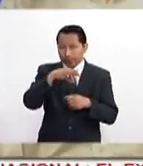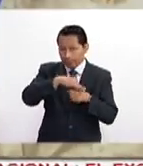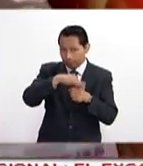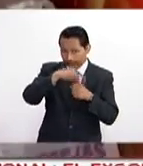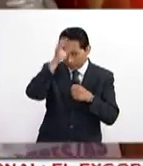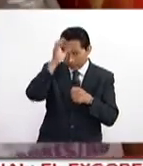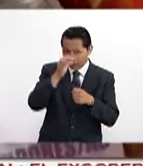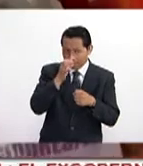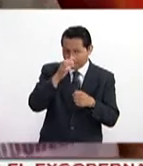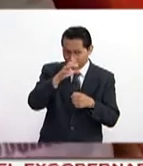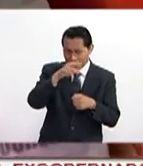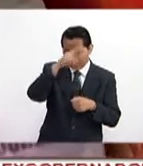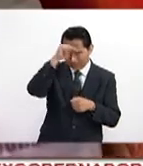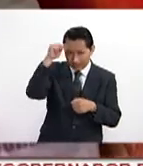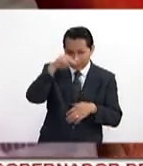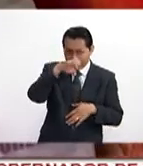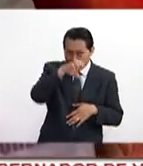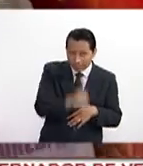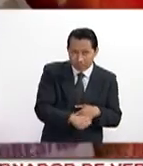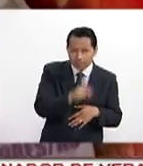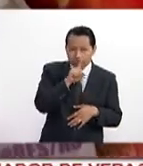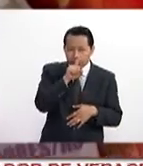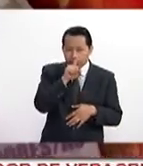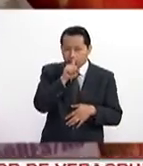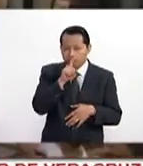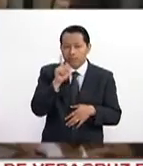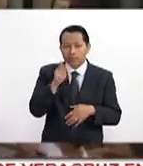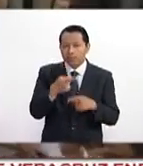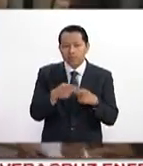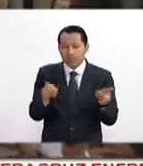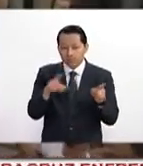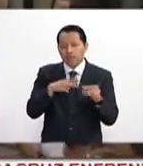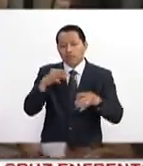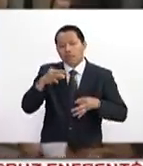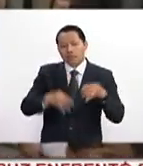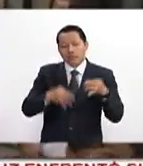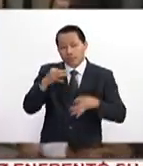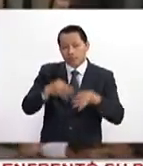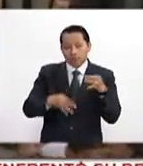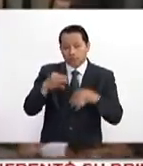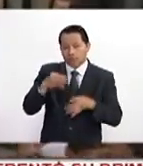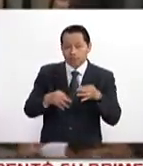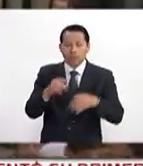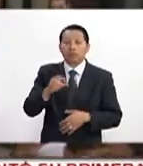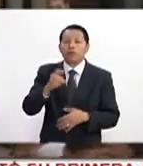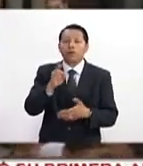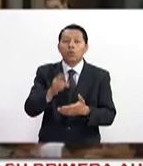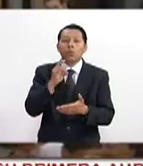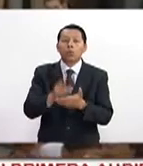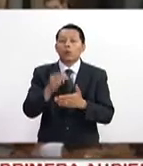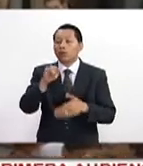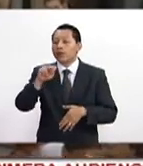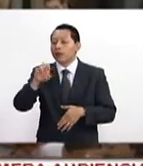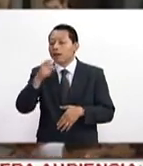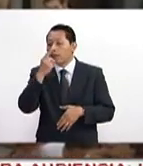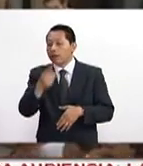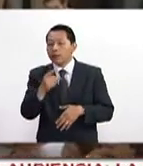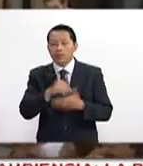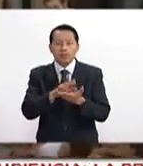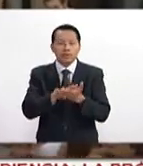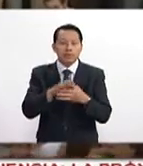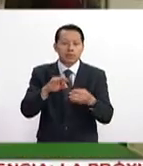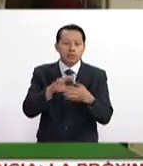en Coahuila y Nayarit. Dijo que esto le corresponde a los tribunales y que al INE solo le corresponde determinar con